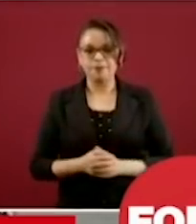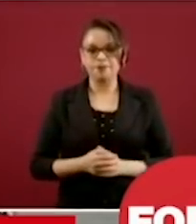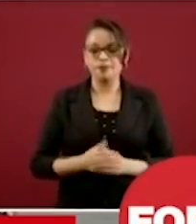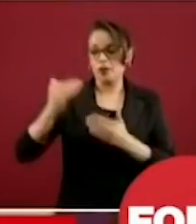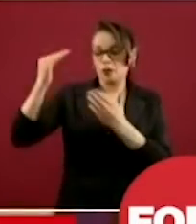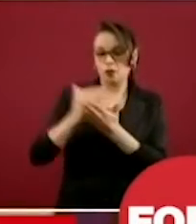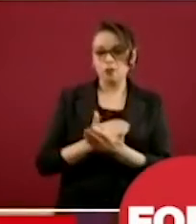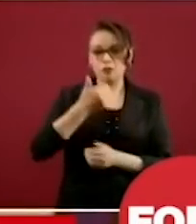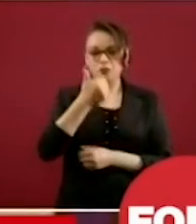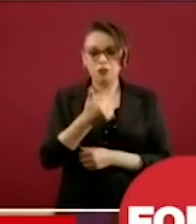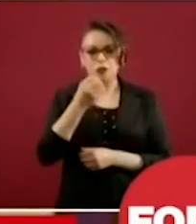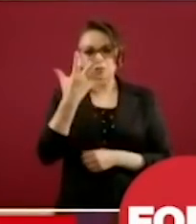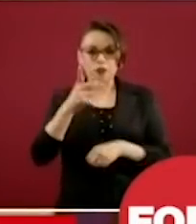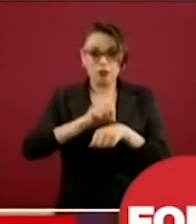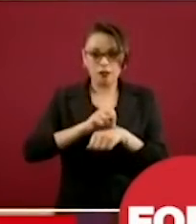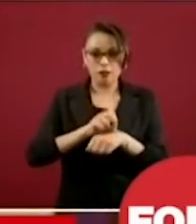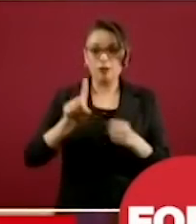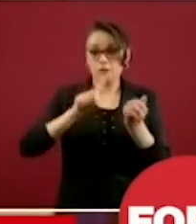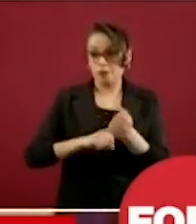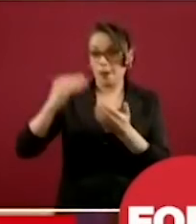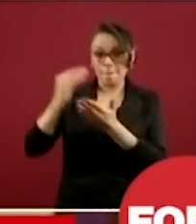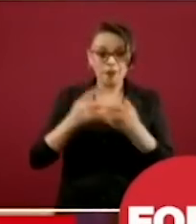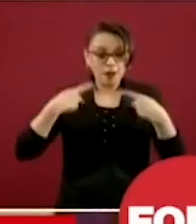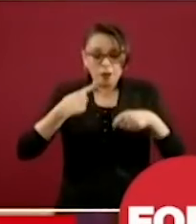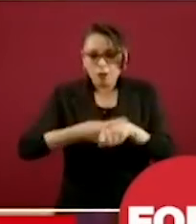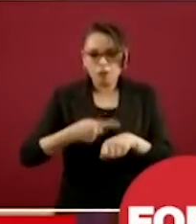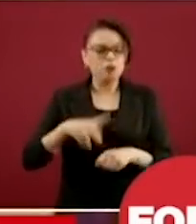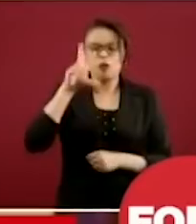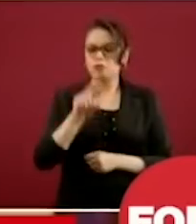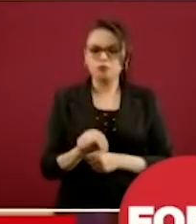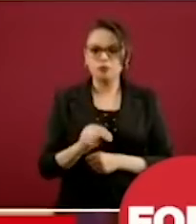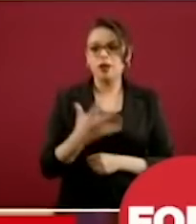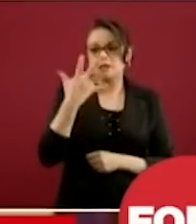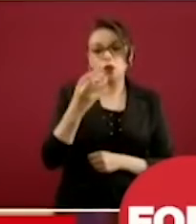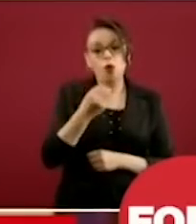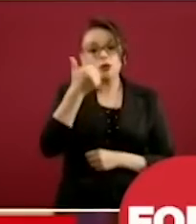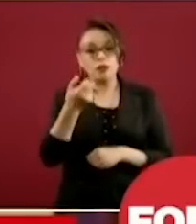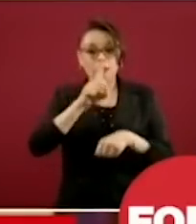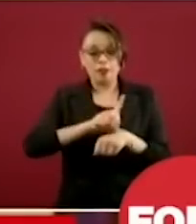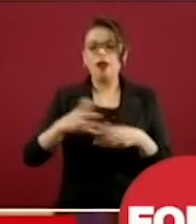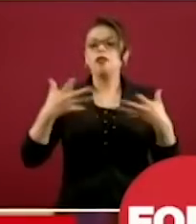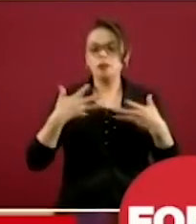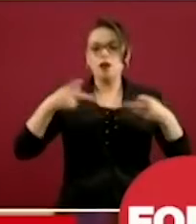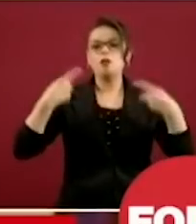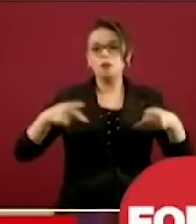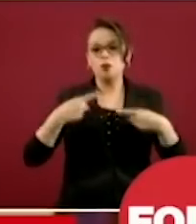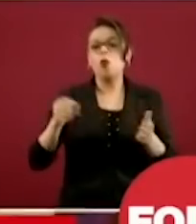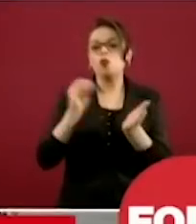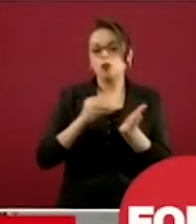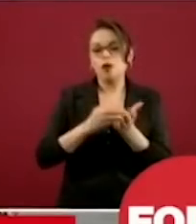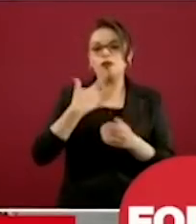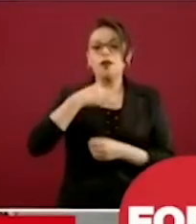6 días no es porque haya una disminución de casos, es porque durante esos 5 o 6 días hay personas que todavía están incubando